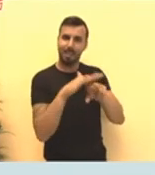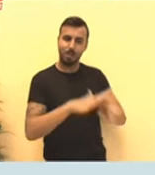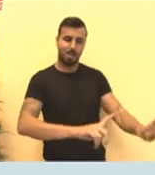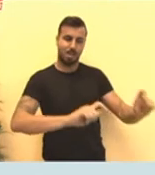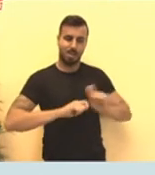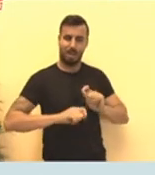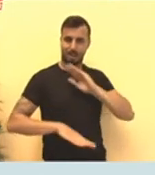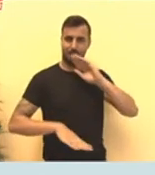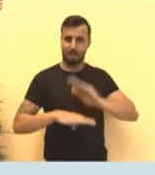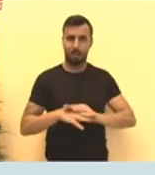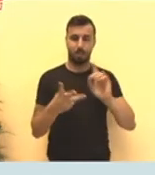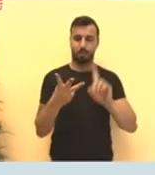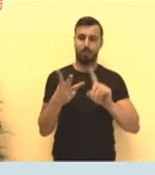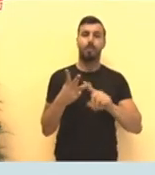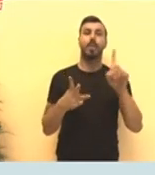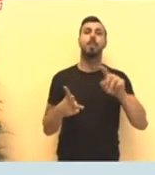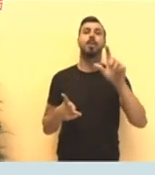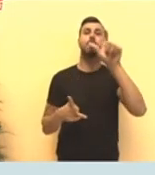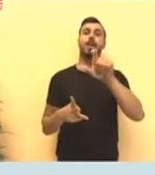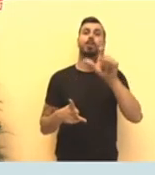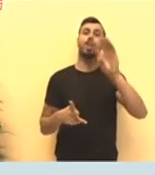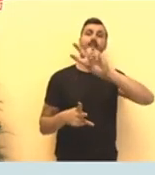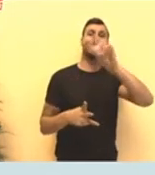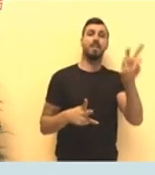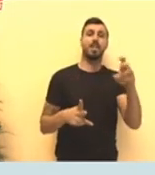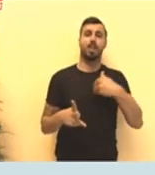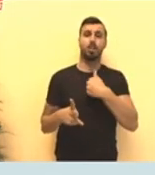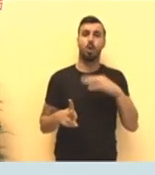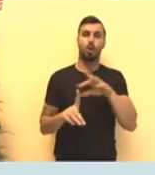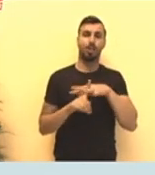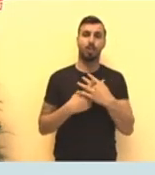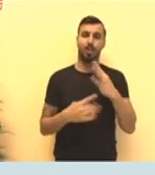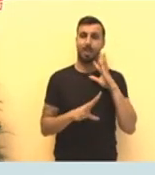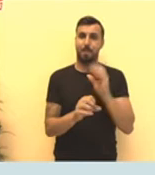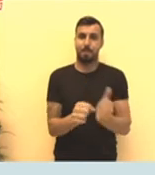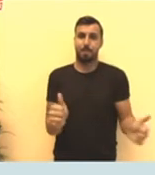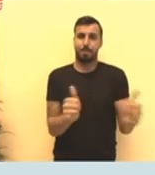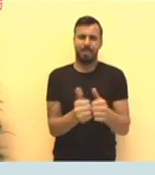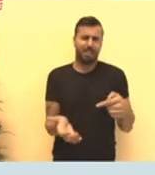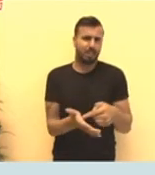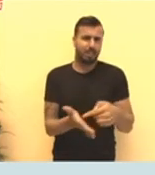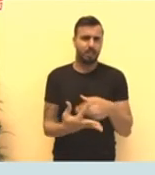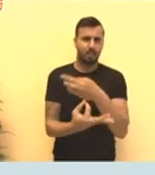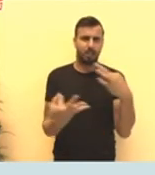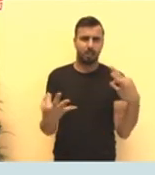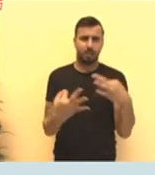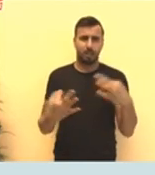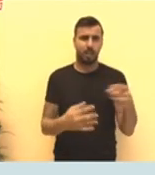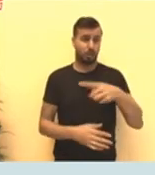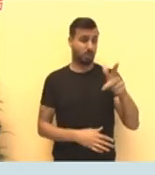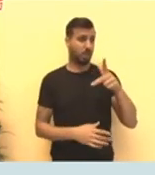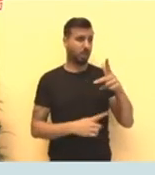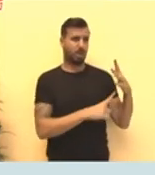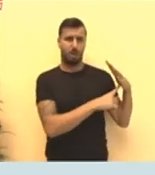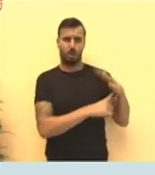También decimos que las personas con diversidad funcional o en situación de dependencia exigimos, por la reiterada violación de nuestros